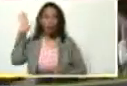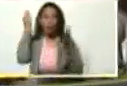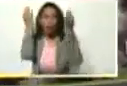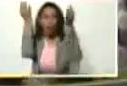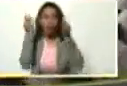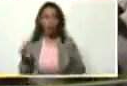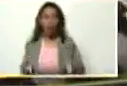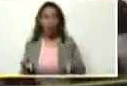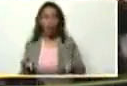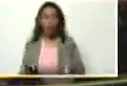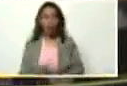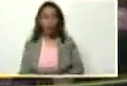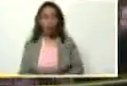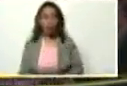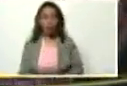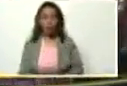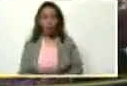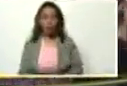oficial.